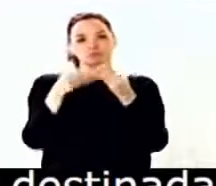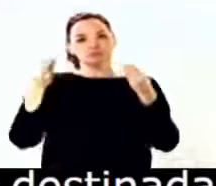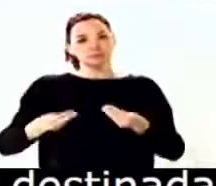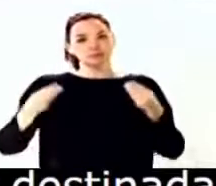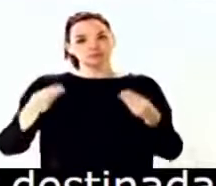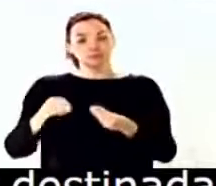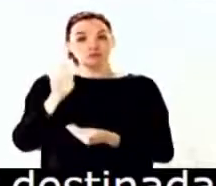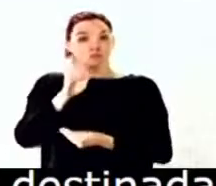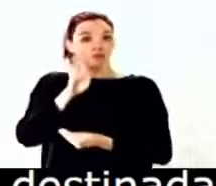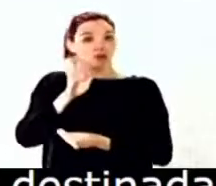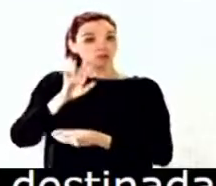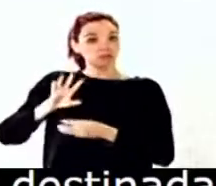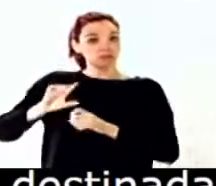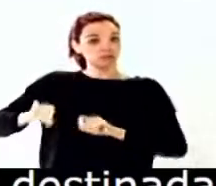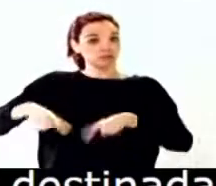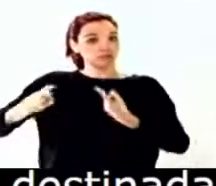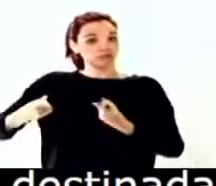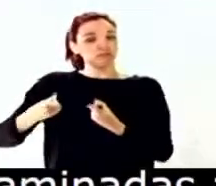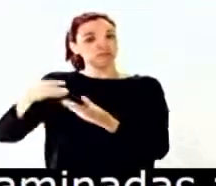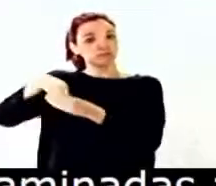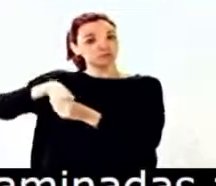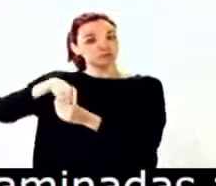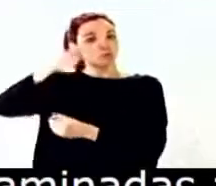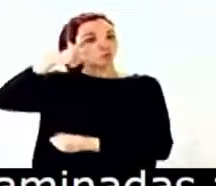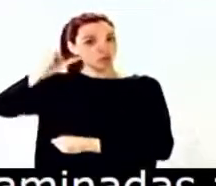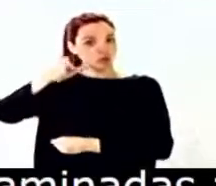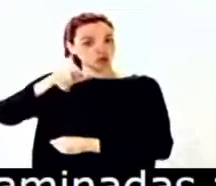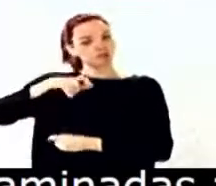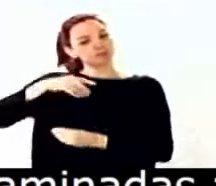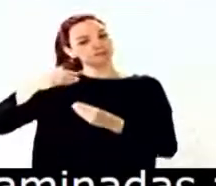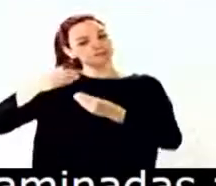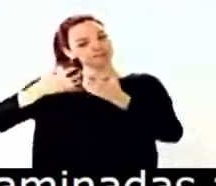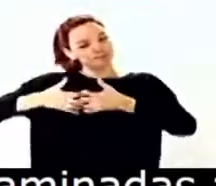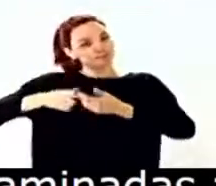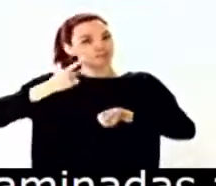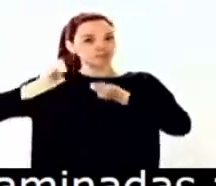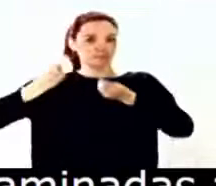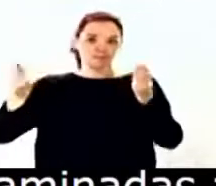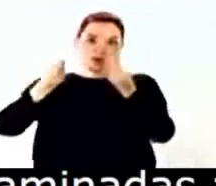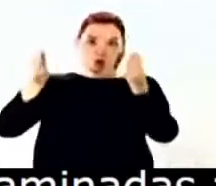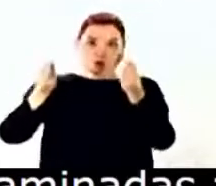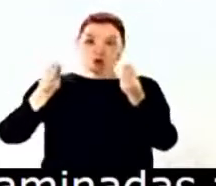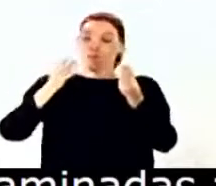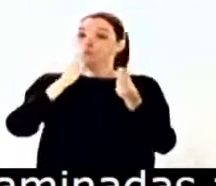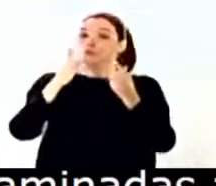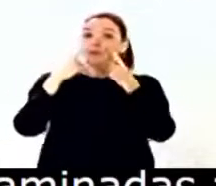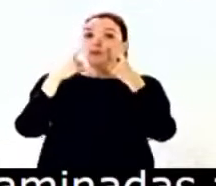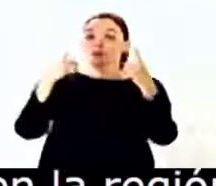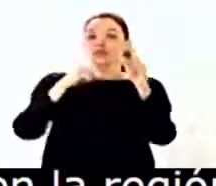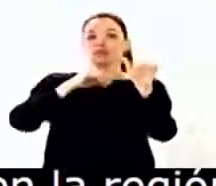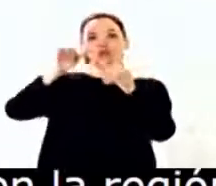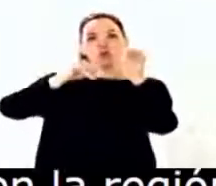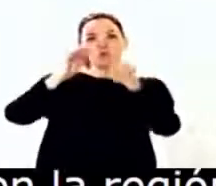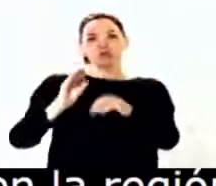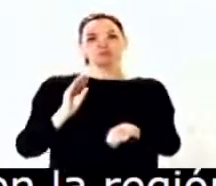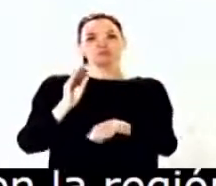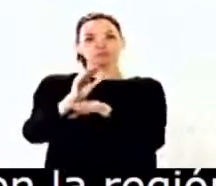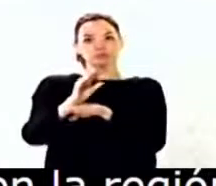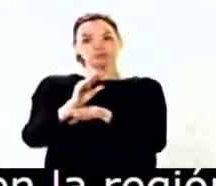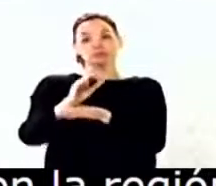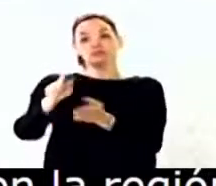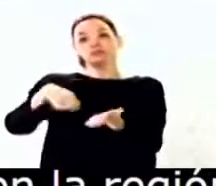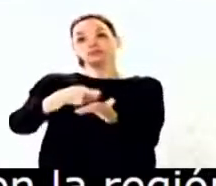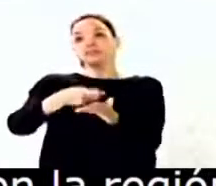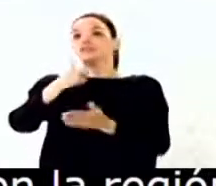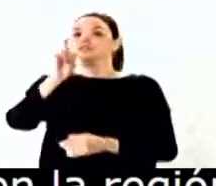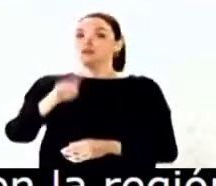residuos municipales en la región, y que se aprueba, como digo, la primera convocatoria de las ayudas financiadas con cargo